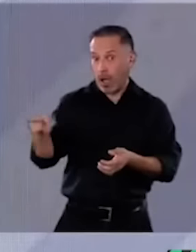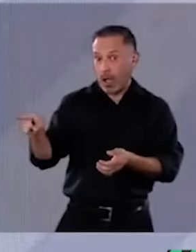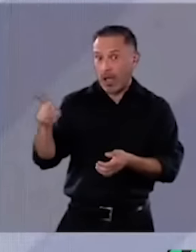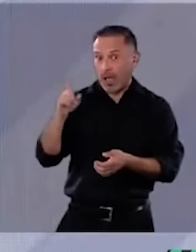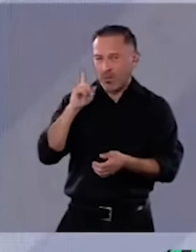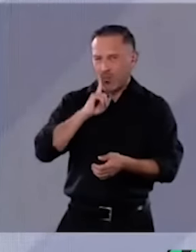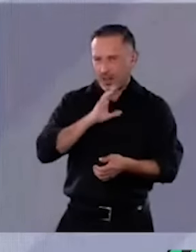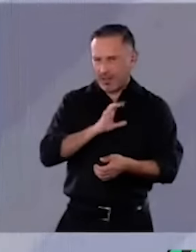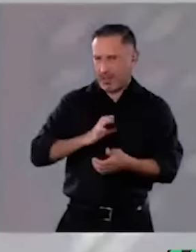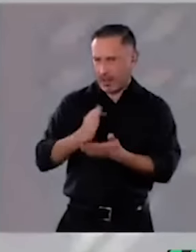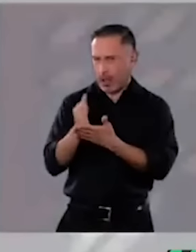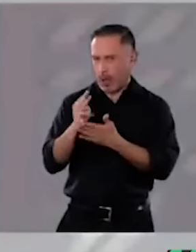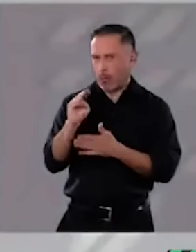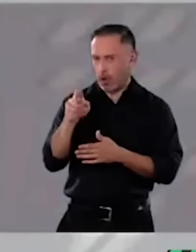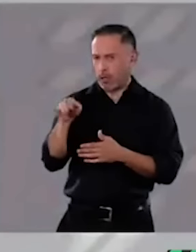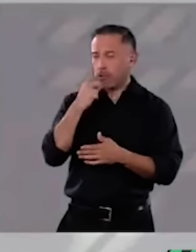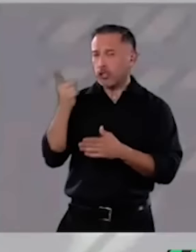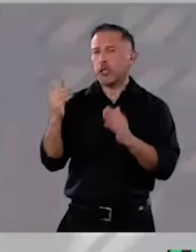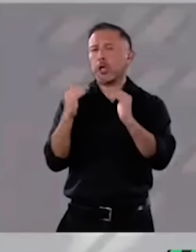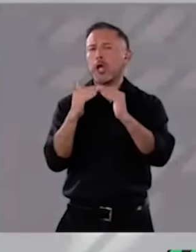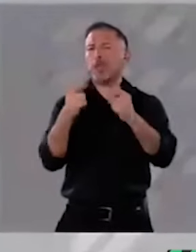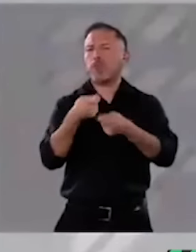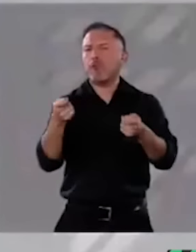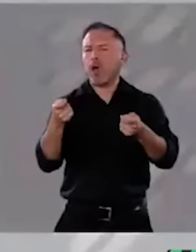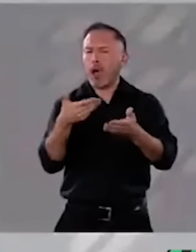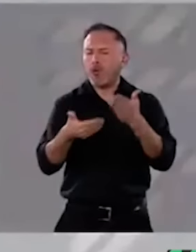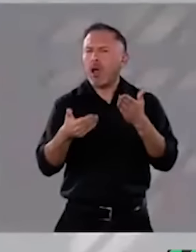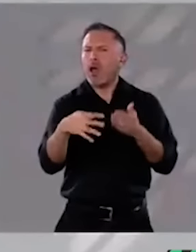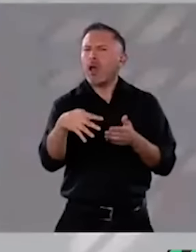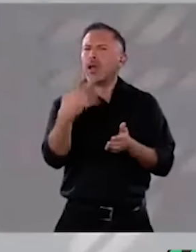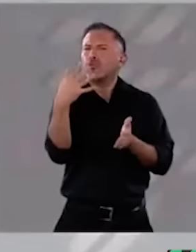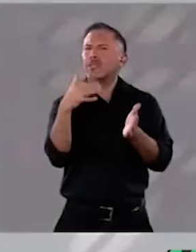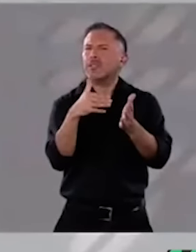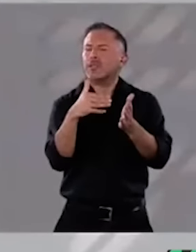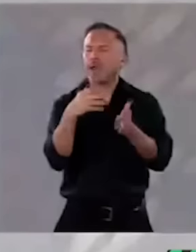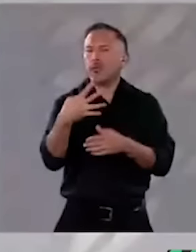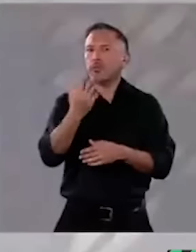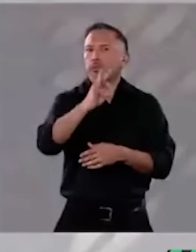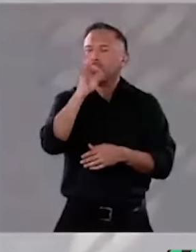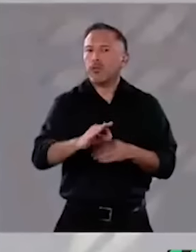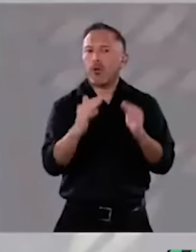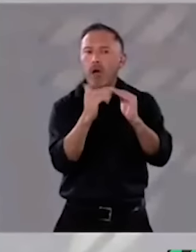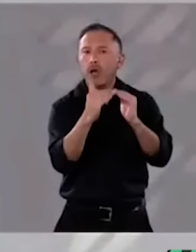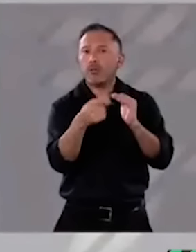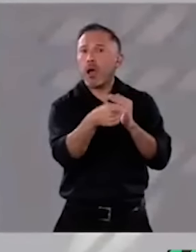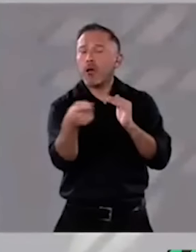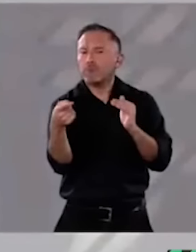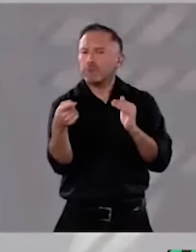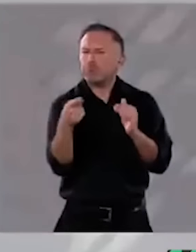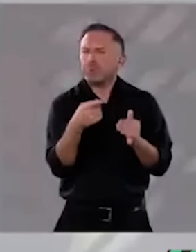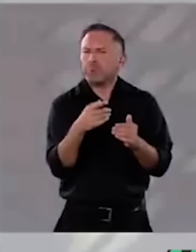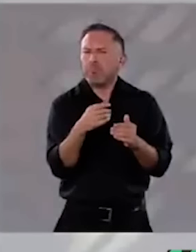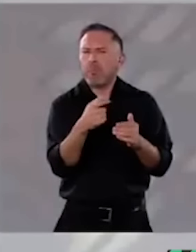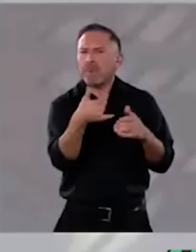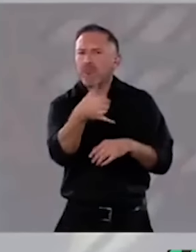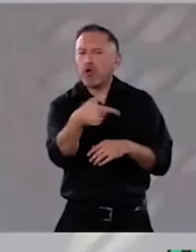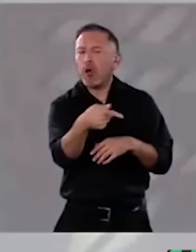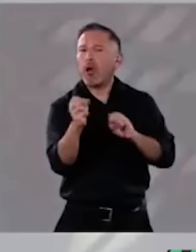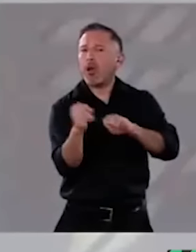social, pero en México hay 14 millones de viviendas abandonadas, 14% de viviendas abandonadas. Además, en este gobierno se redujo